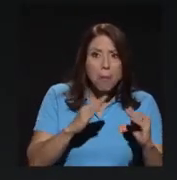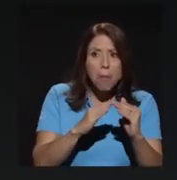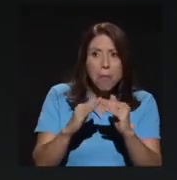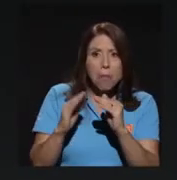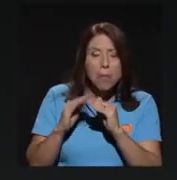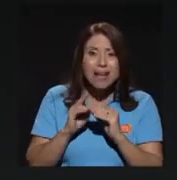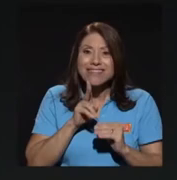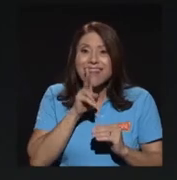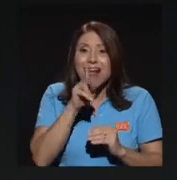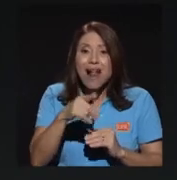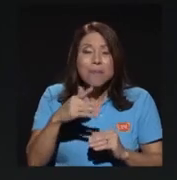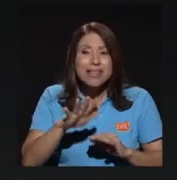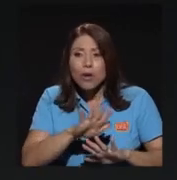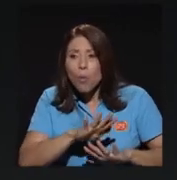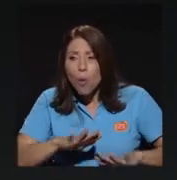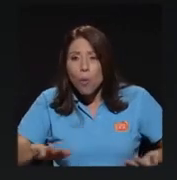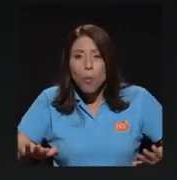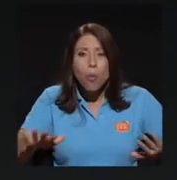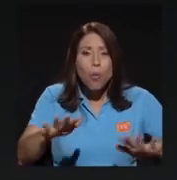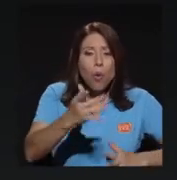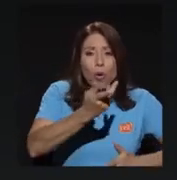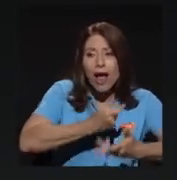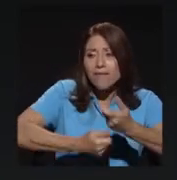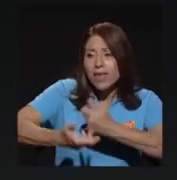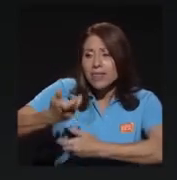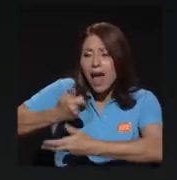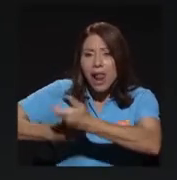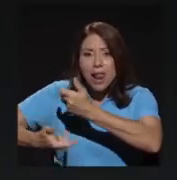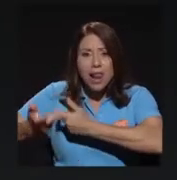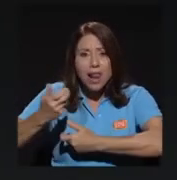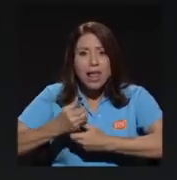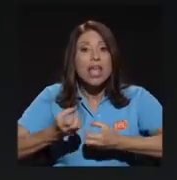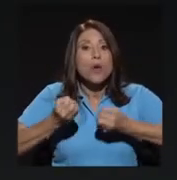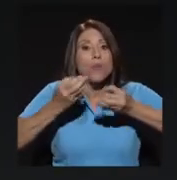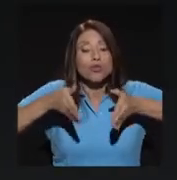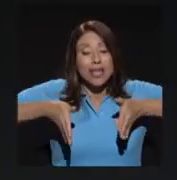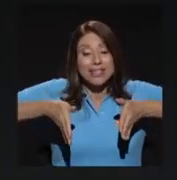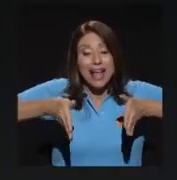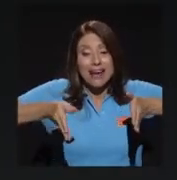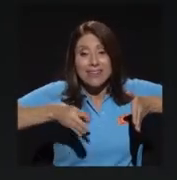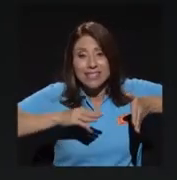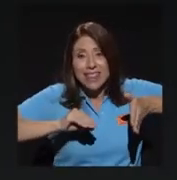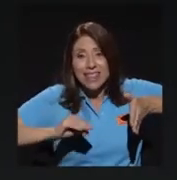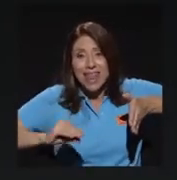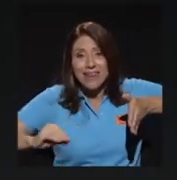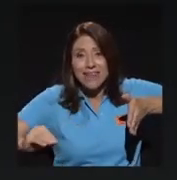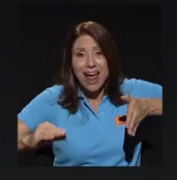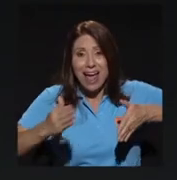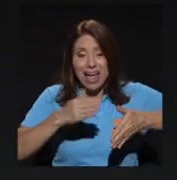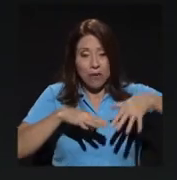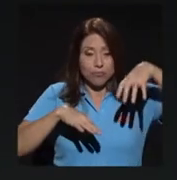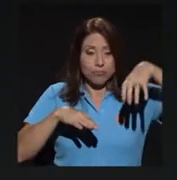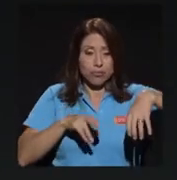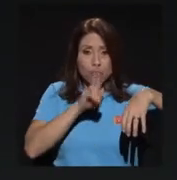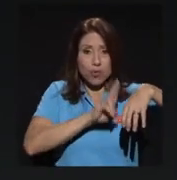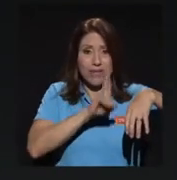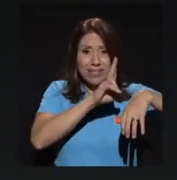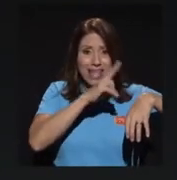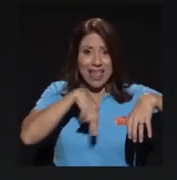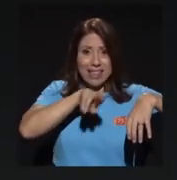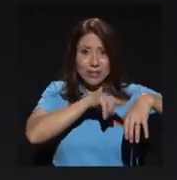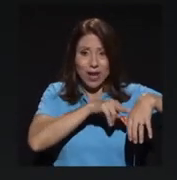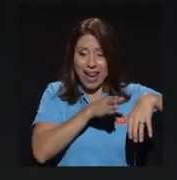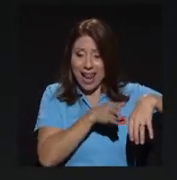había muchas calles de tierra la calle enfrente de la universidad nacional era una calle de tierra todavía cuando iba a la escuela